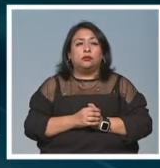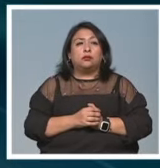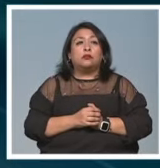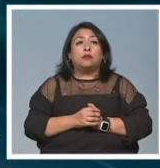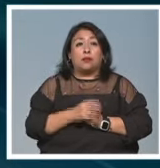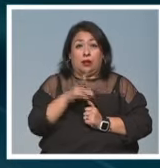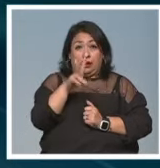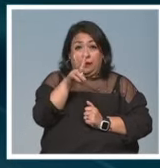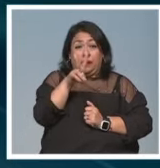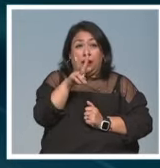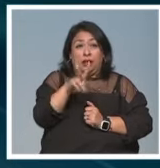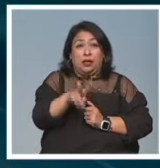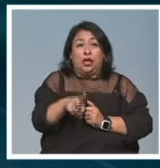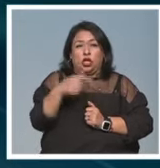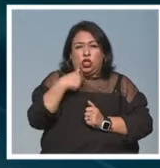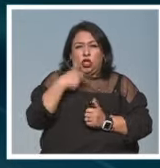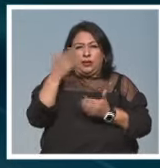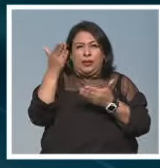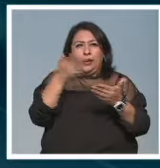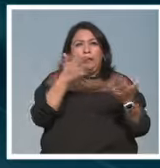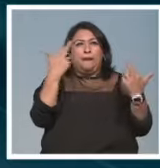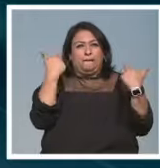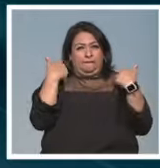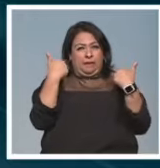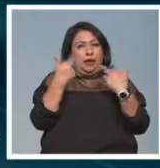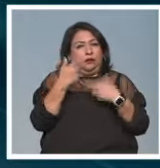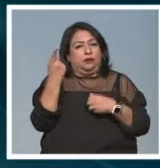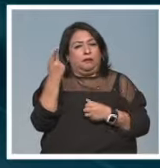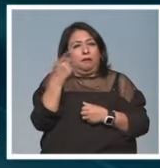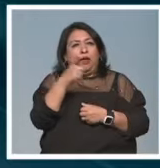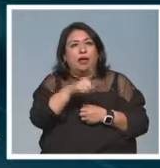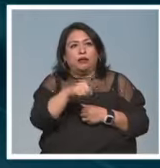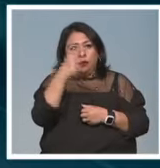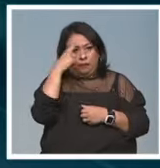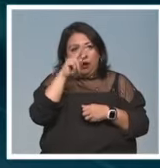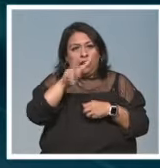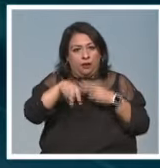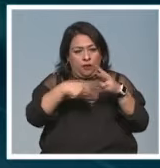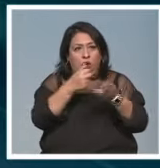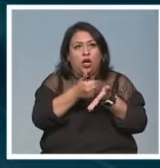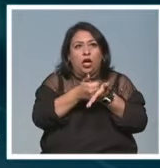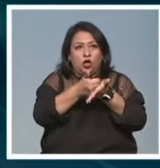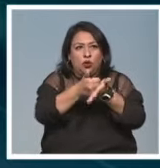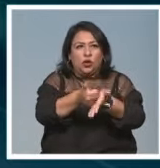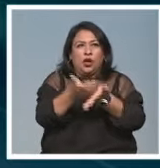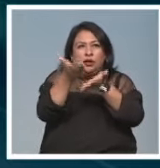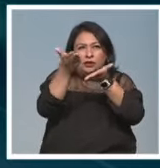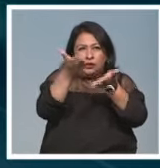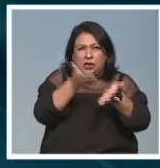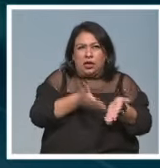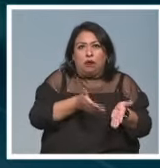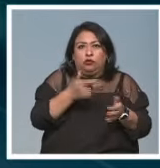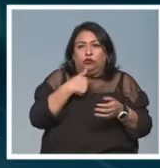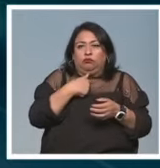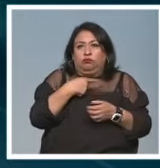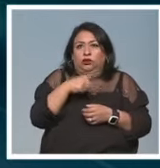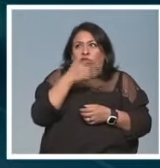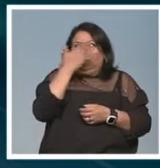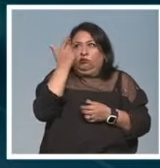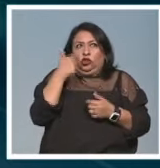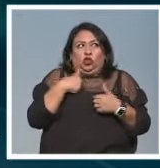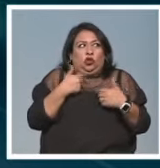La verdad, llegué porque la maestra nos indicó para venir a ayudar. Llegamos obviamente sin saber qué